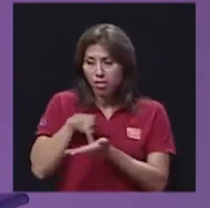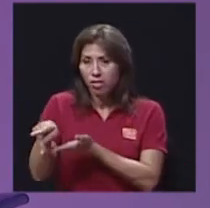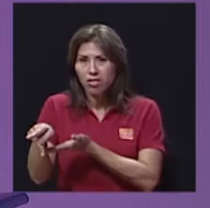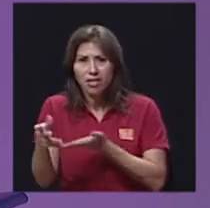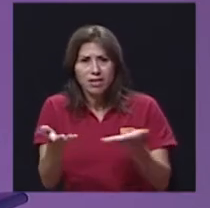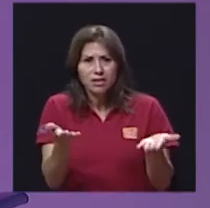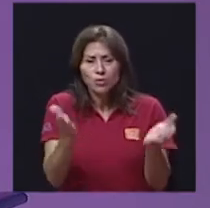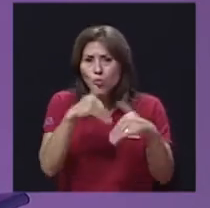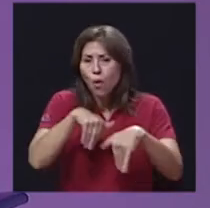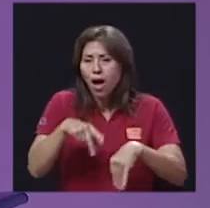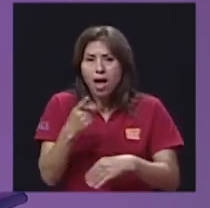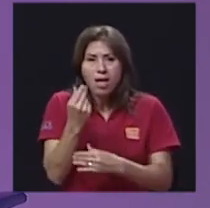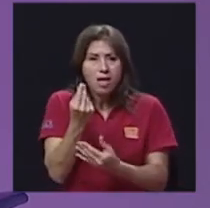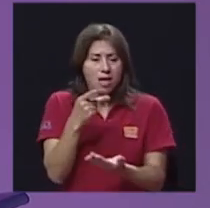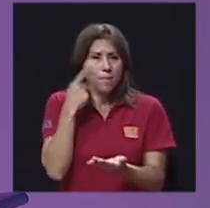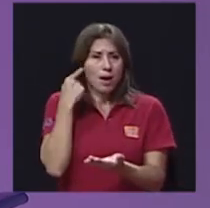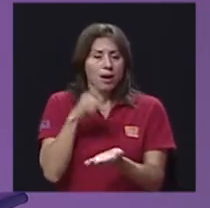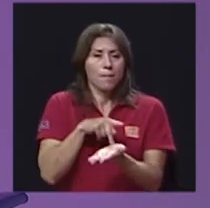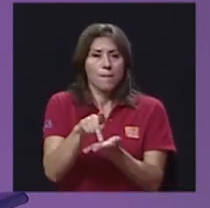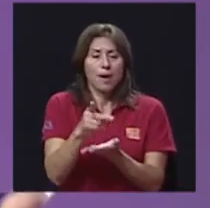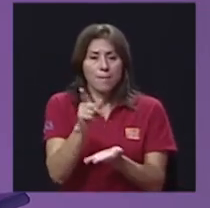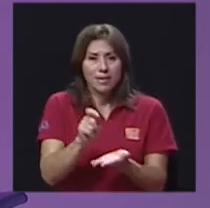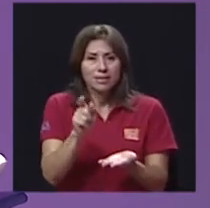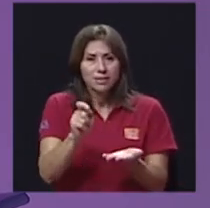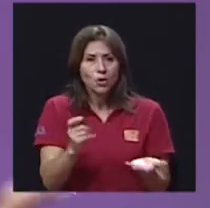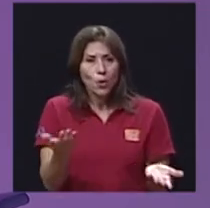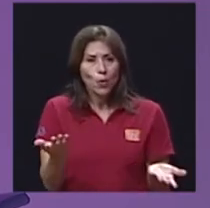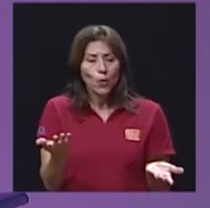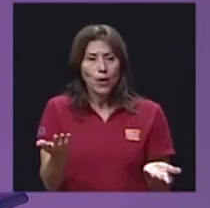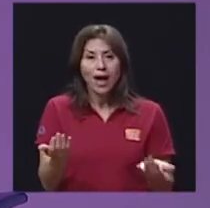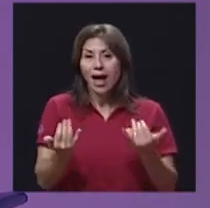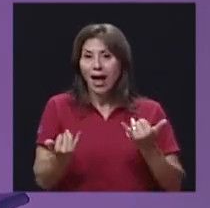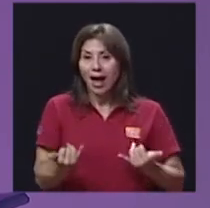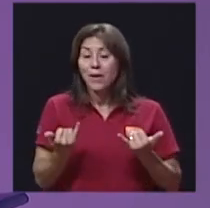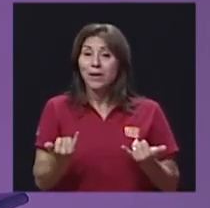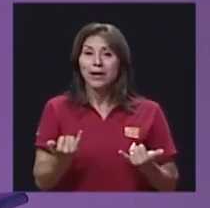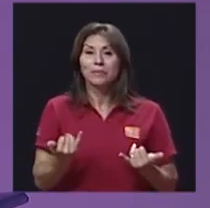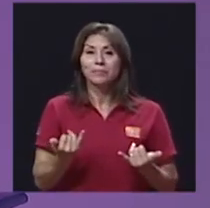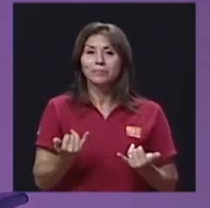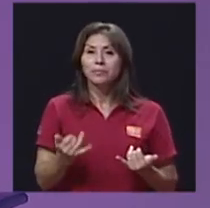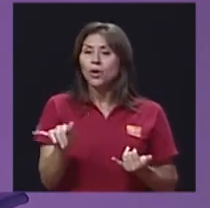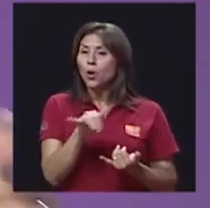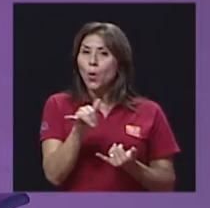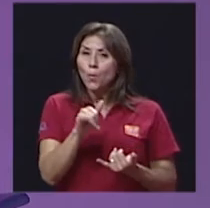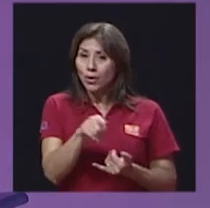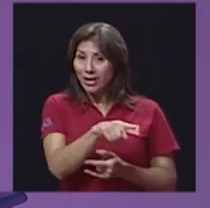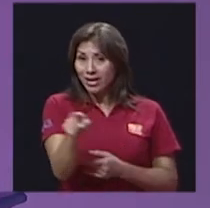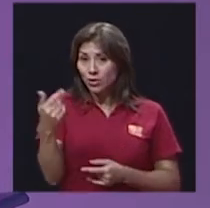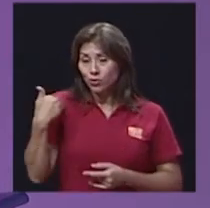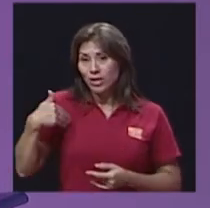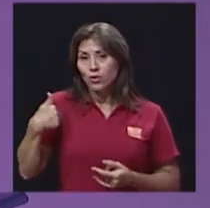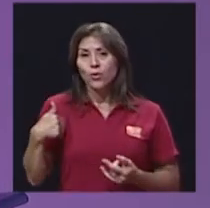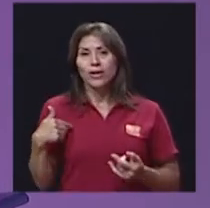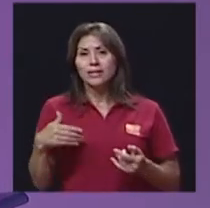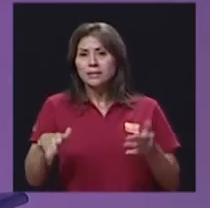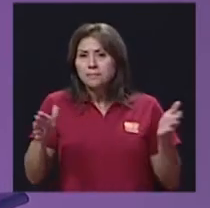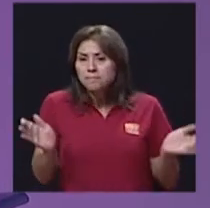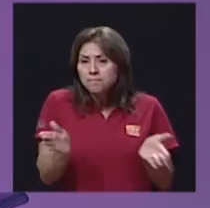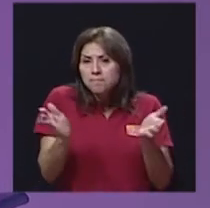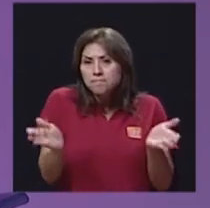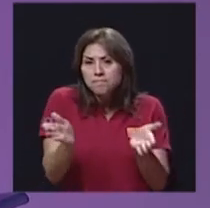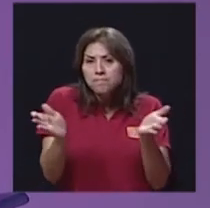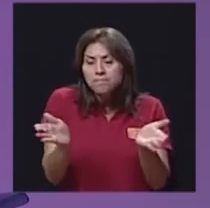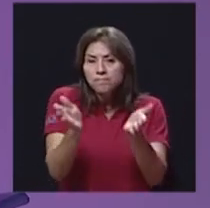Porque ahora como que están instando a los señores a que asuman